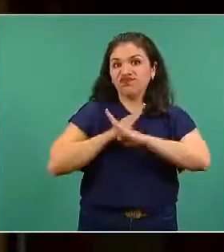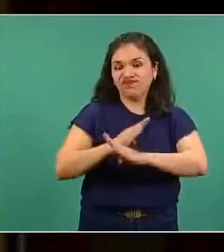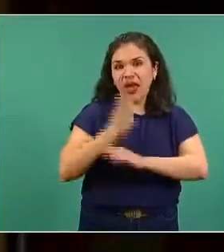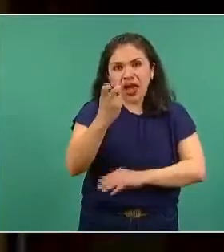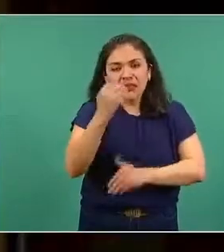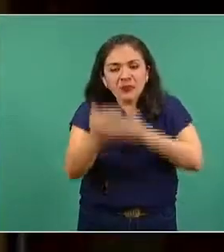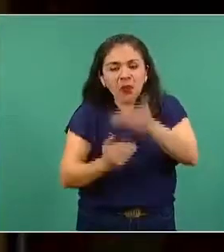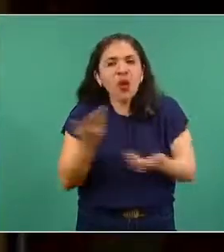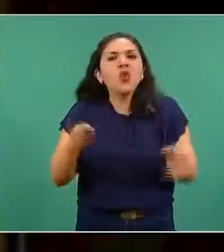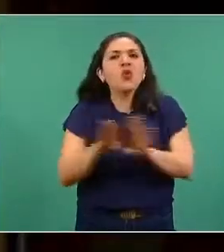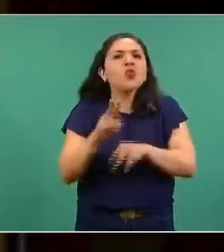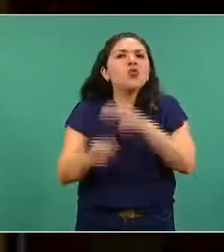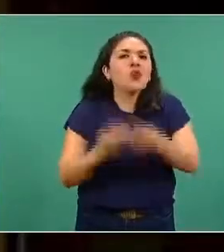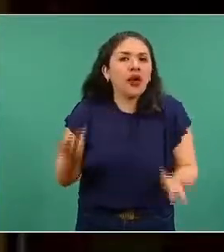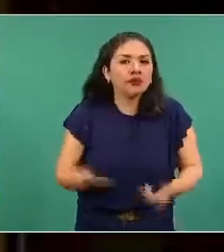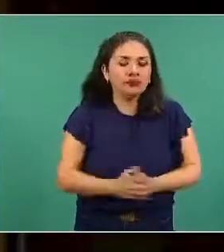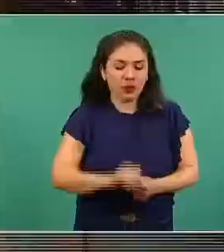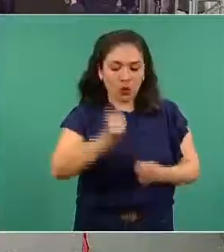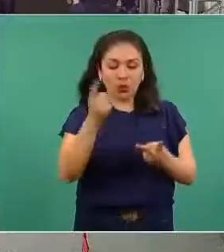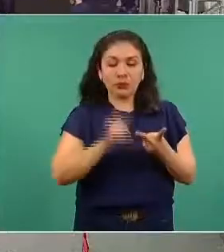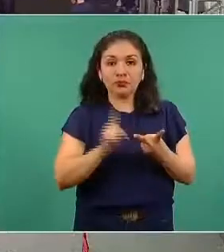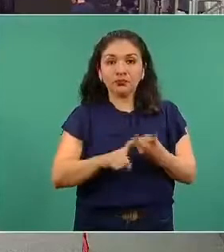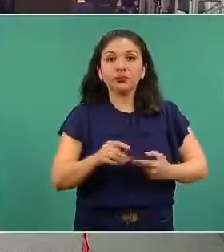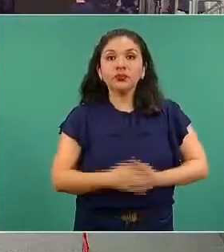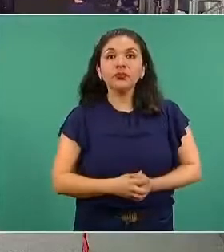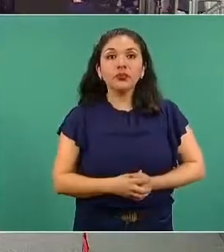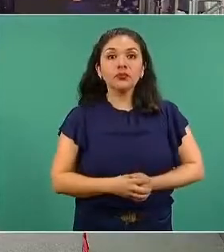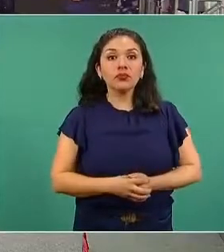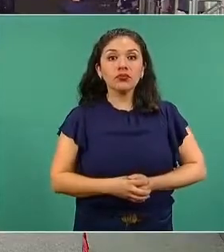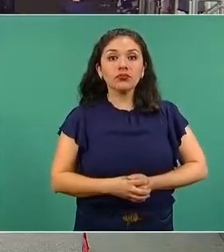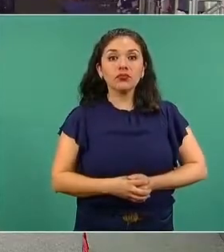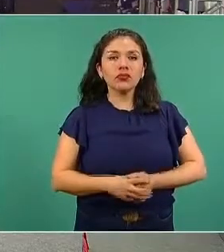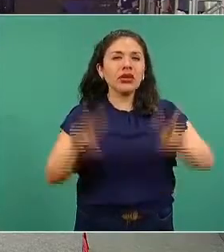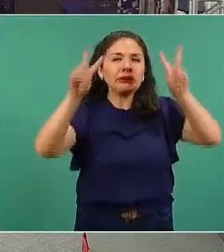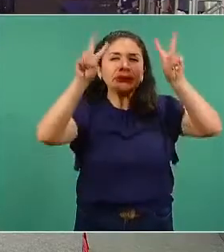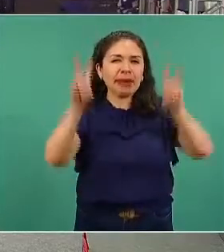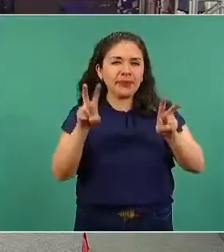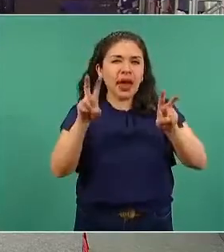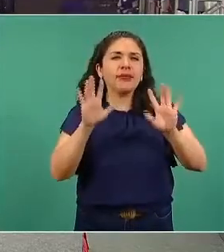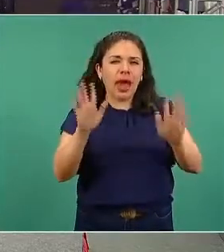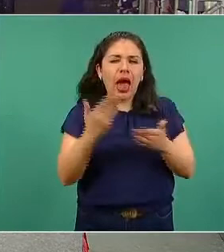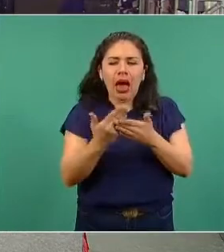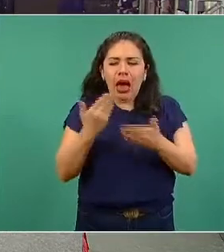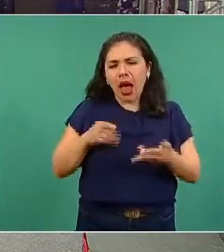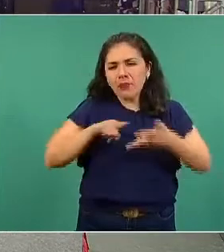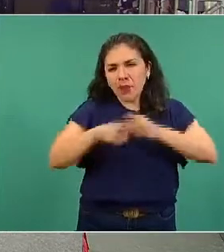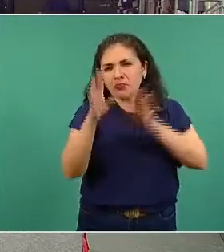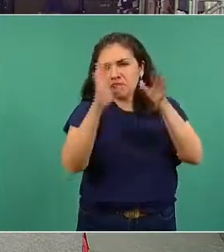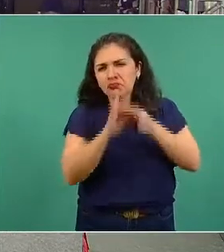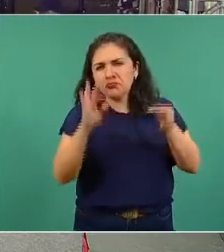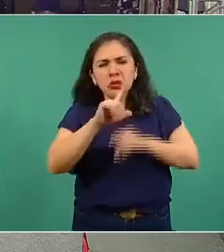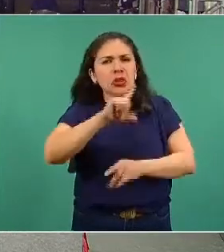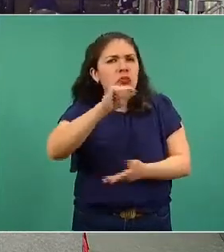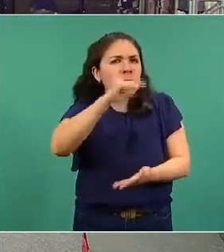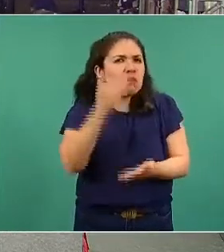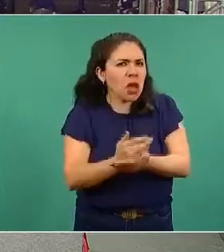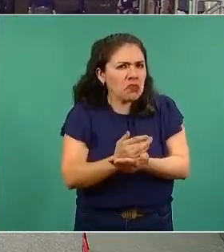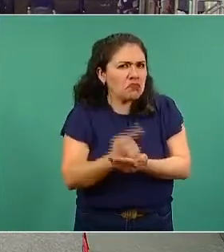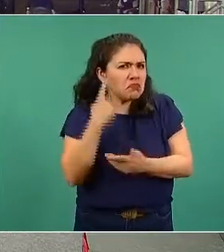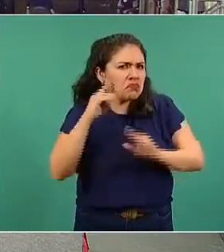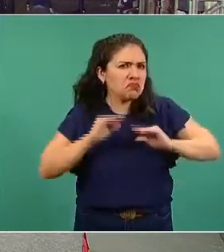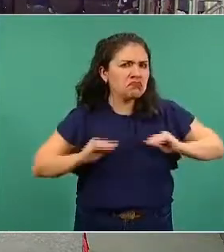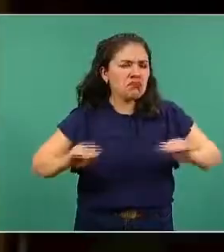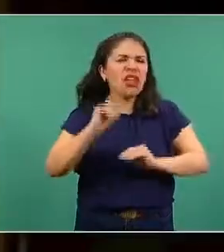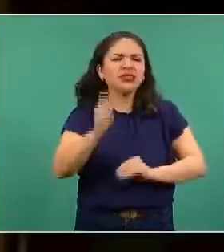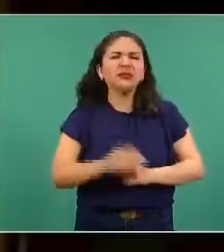va ese procedimiento. La otra cuestión, doctor, es un tema que se habló al principio, no se ha vuelto a hablar, por lo menos no mucho de él,